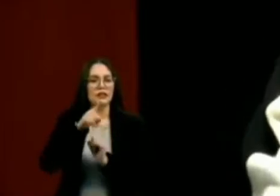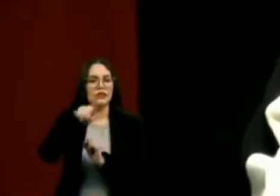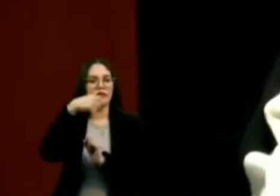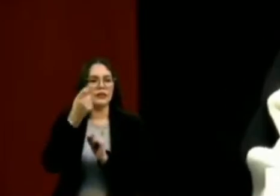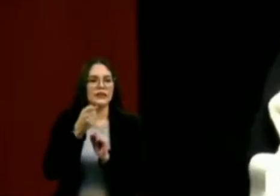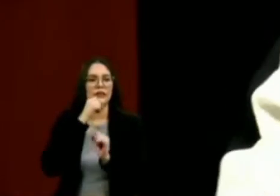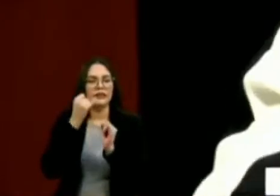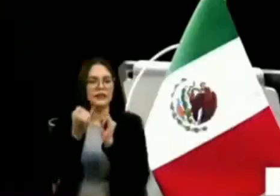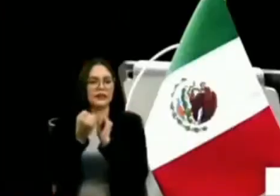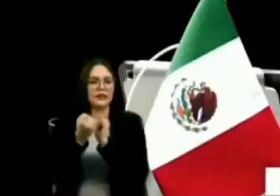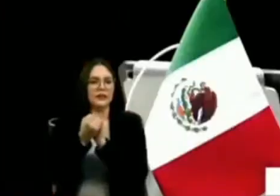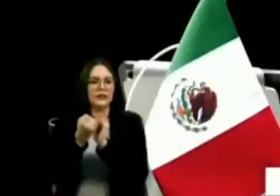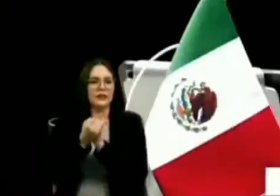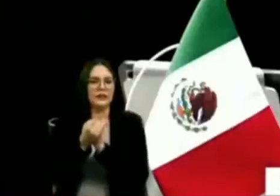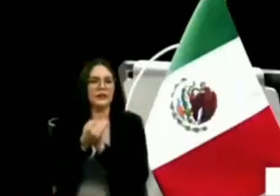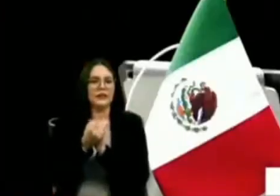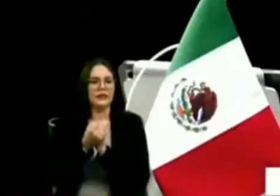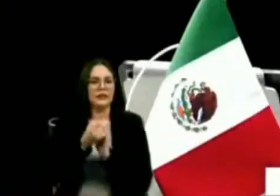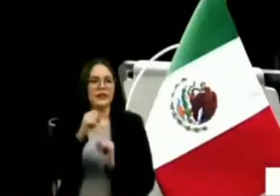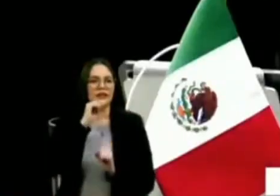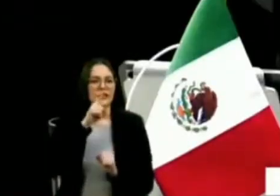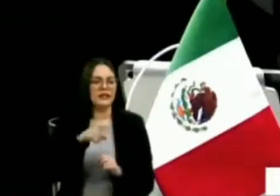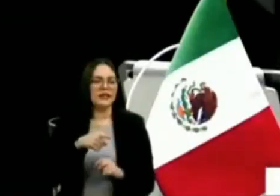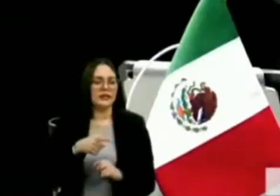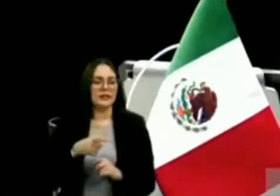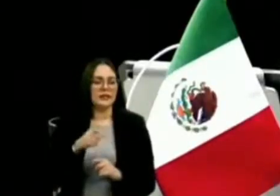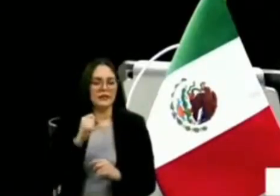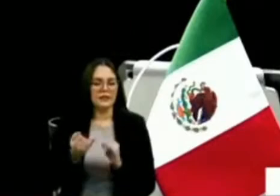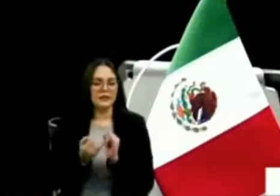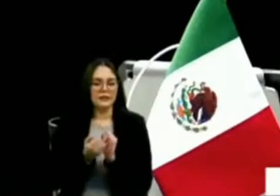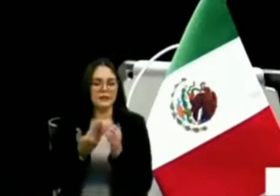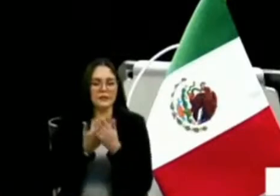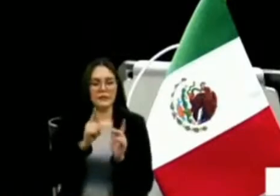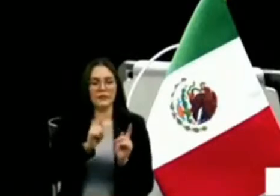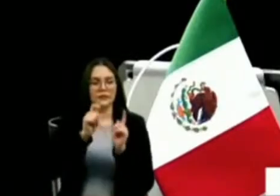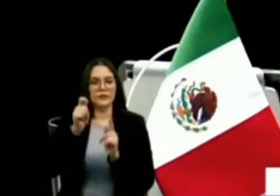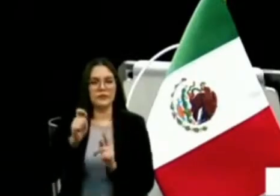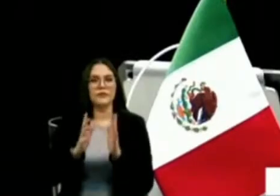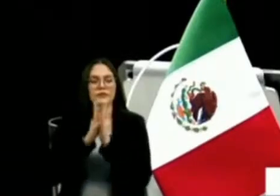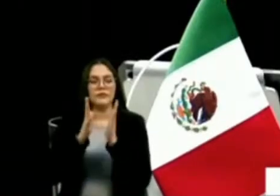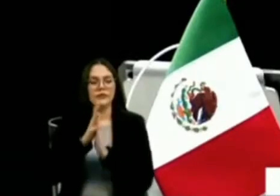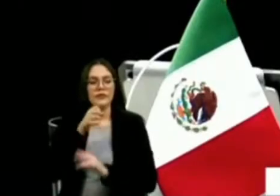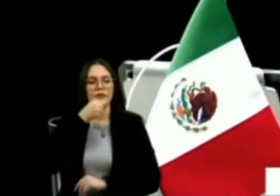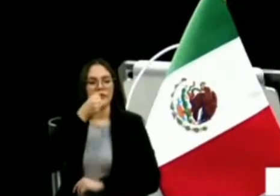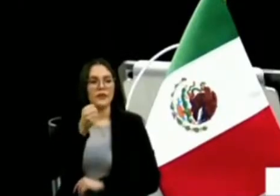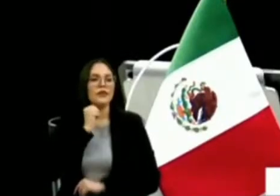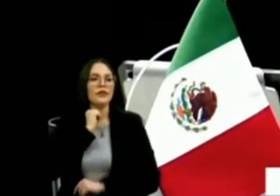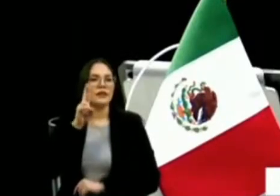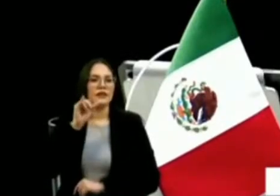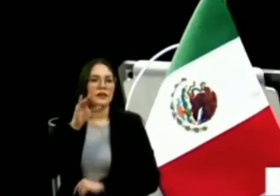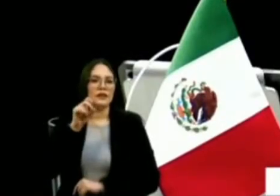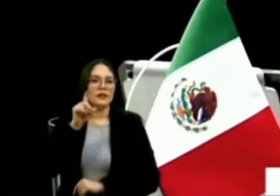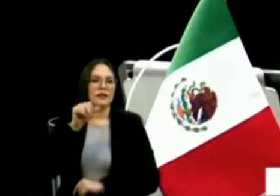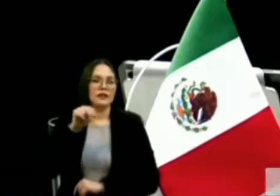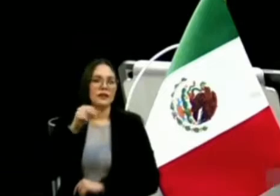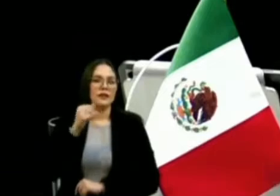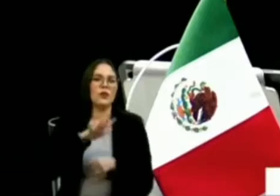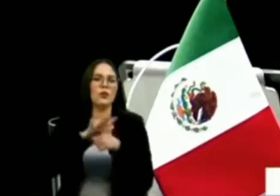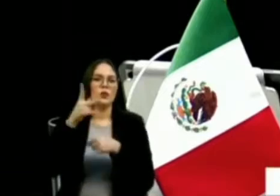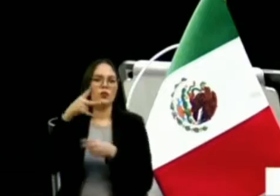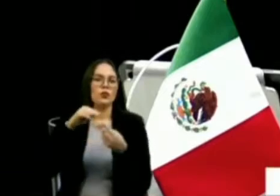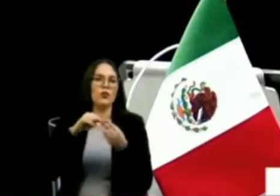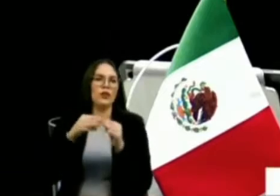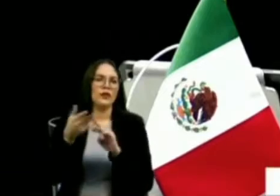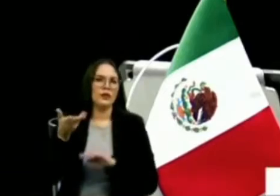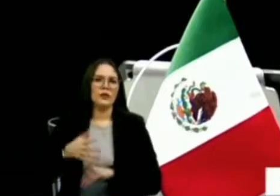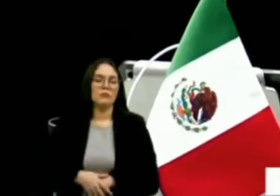Gracias. Le agradezco. Tiene la palabra el senador Ricardo Anaya. ¿Con qué objeto, senador Ricardo Anaya? Sobre el